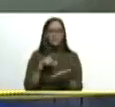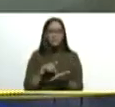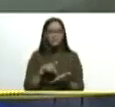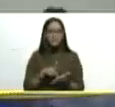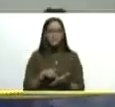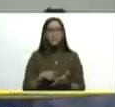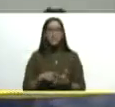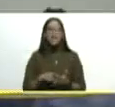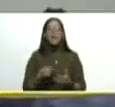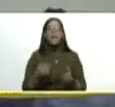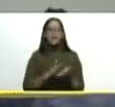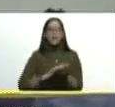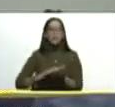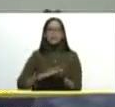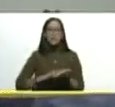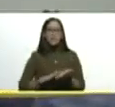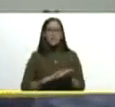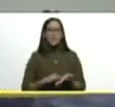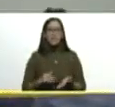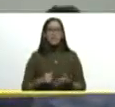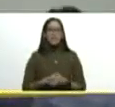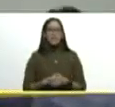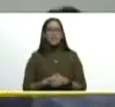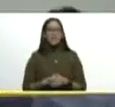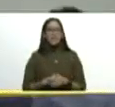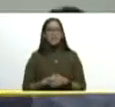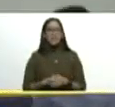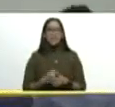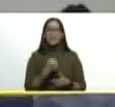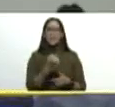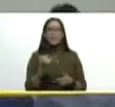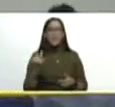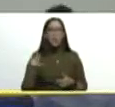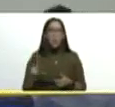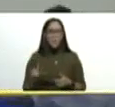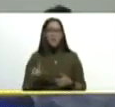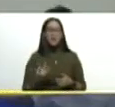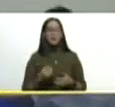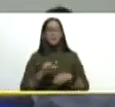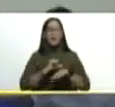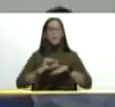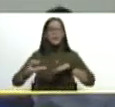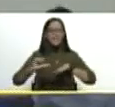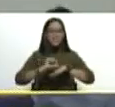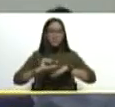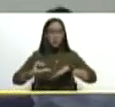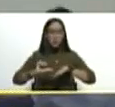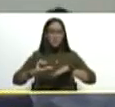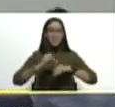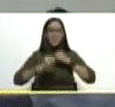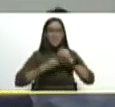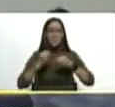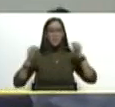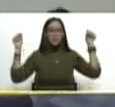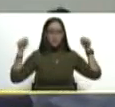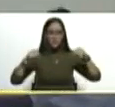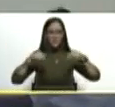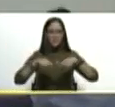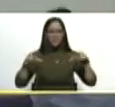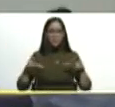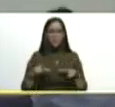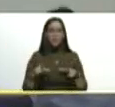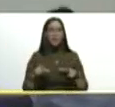lo que hemos recuperado. Quiero darte este número, que es el número de operaciones que hemos hecho en este lugar, este